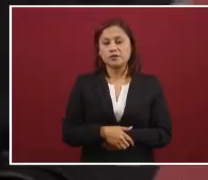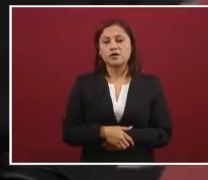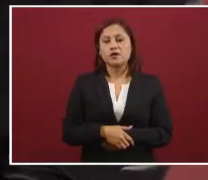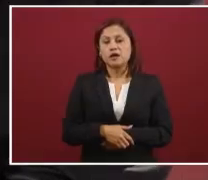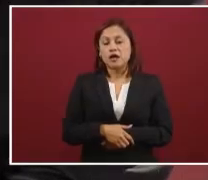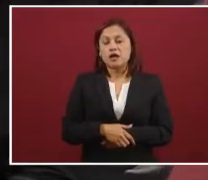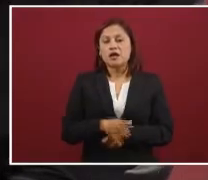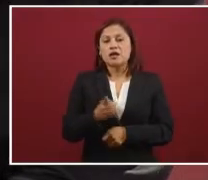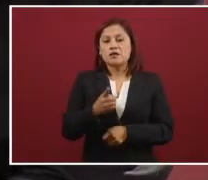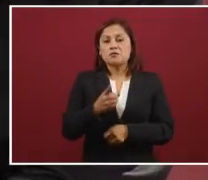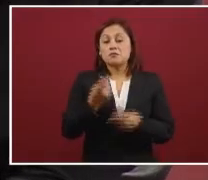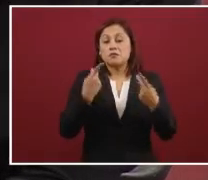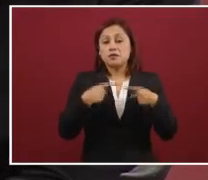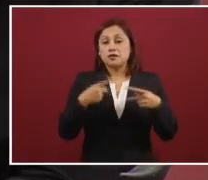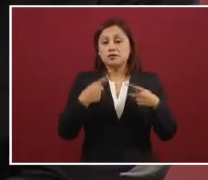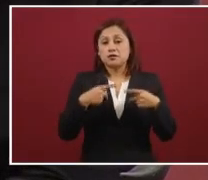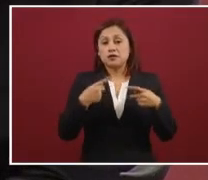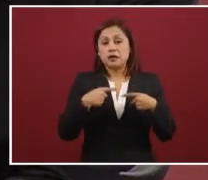deportados